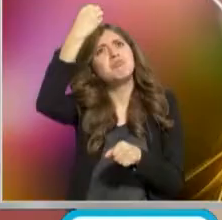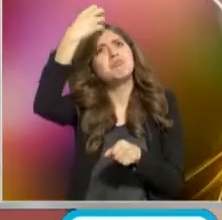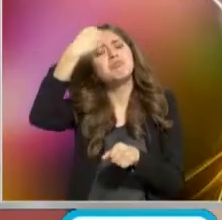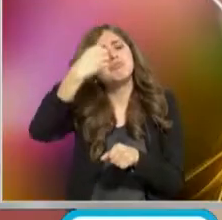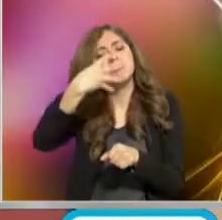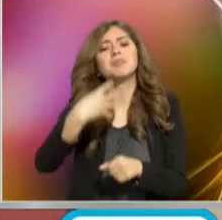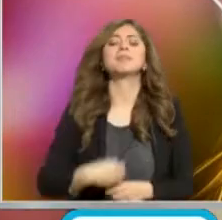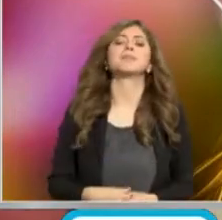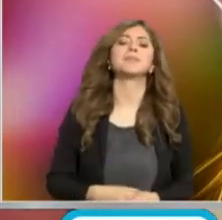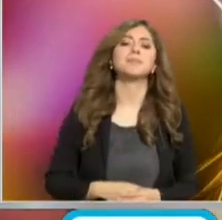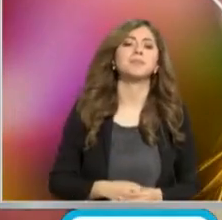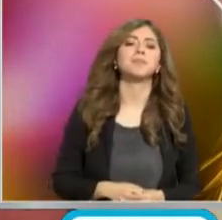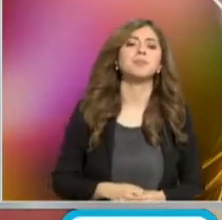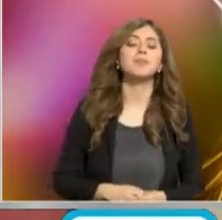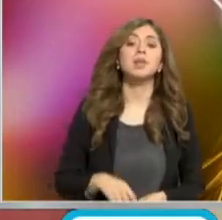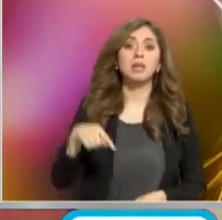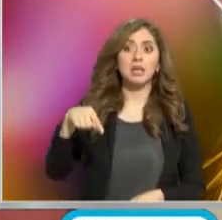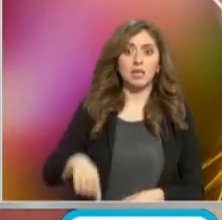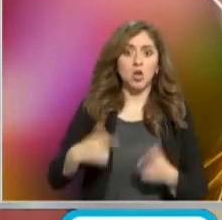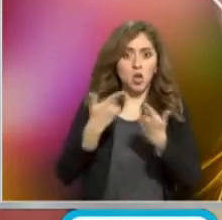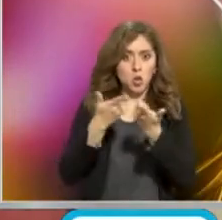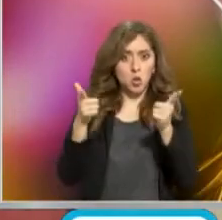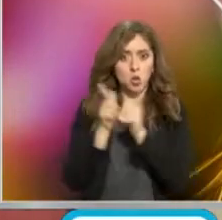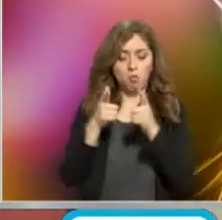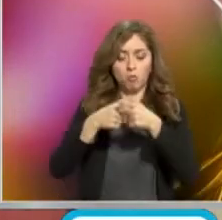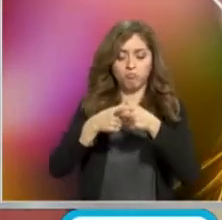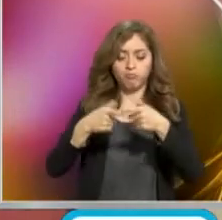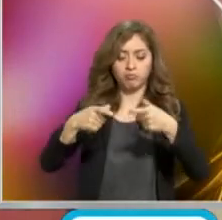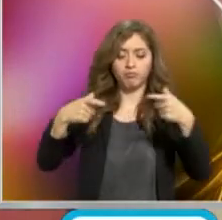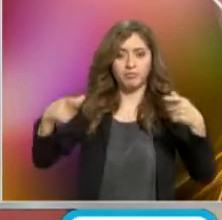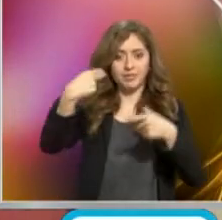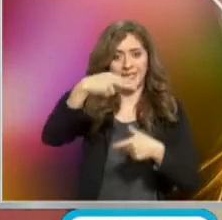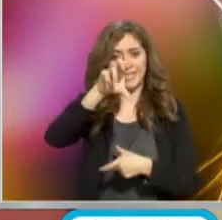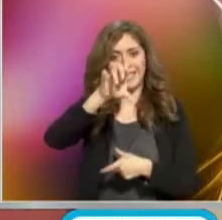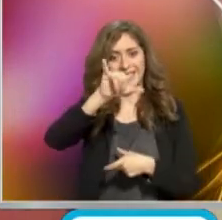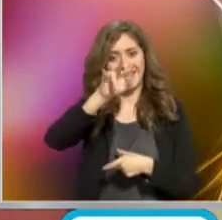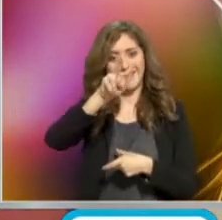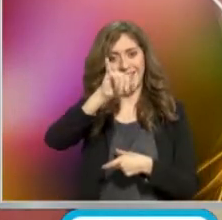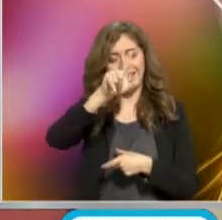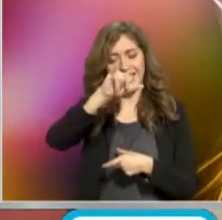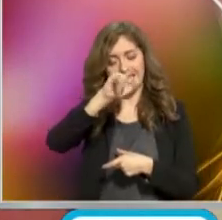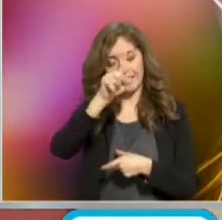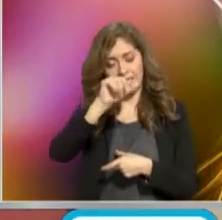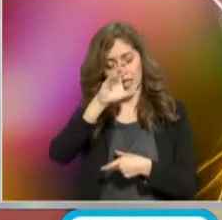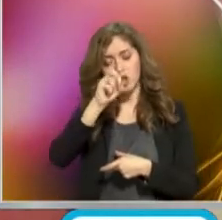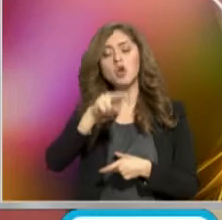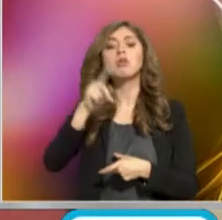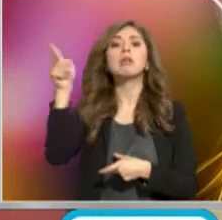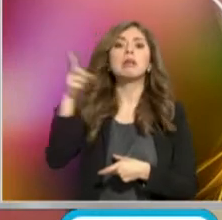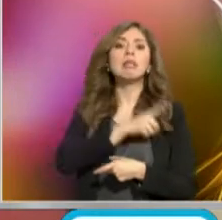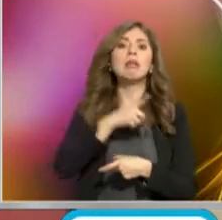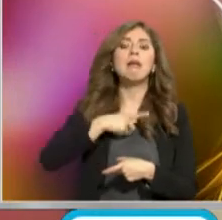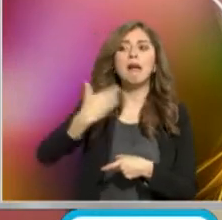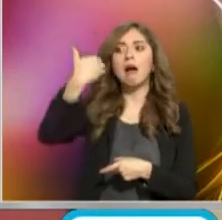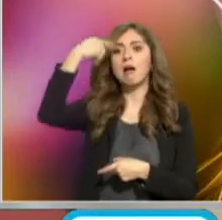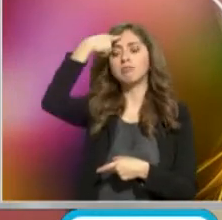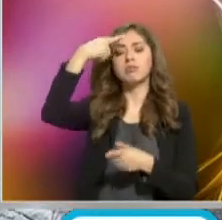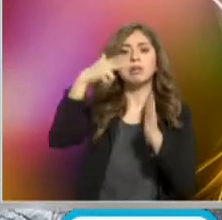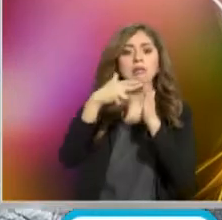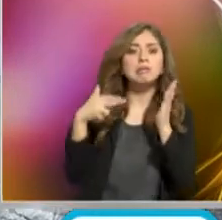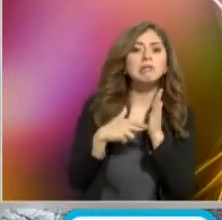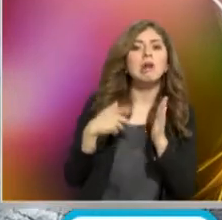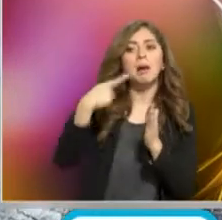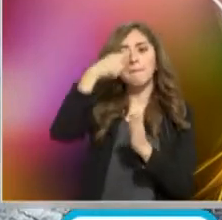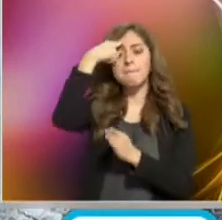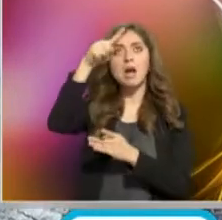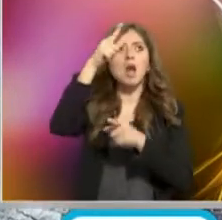todas las civilizaciones, al ir creciendo, pues siempre trataron de llevar alguna norma, algún reglamento, algunas señalizaciones